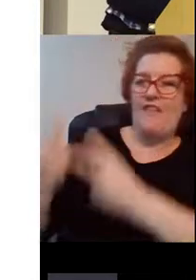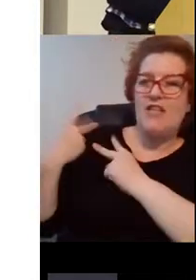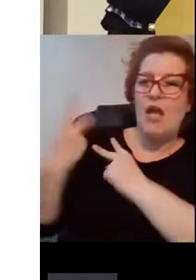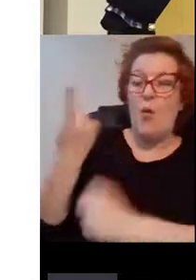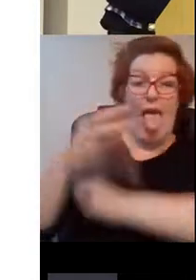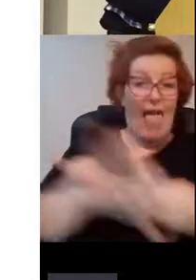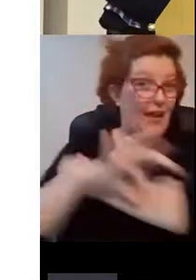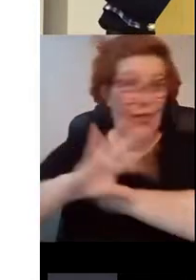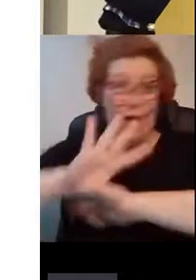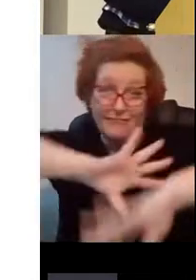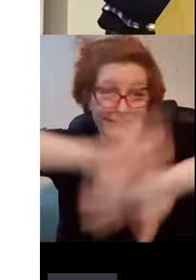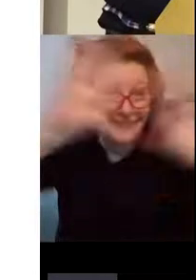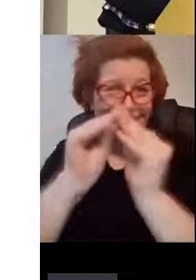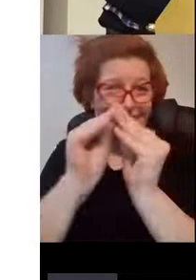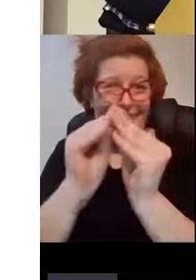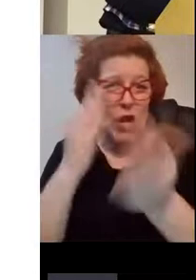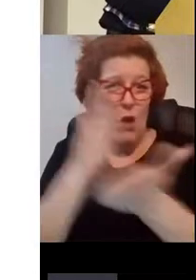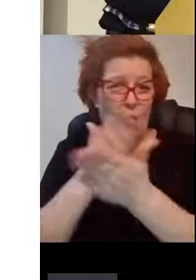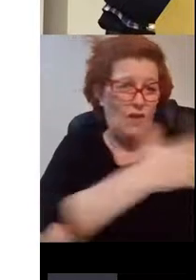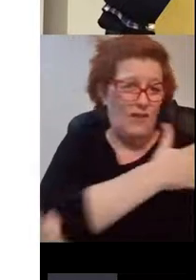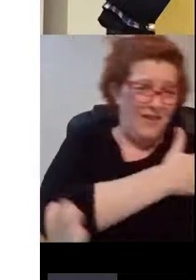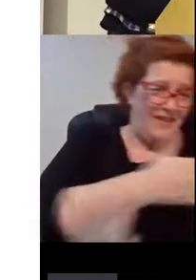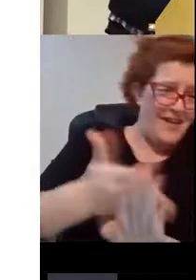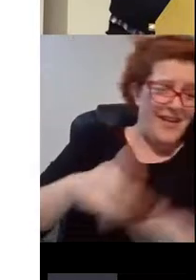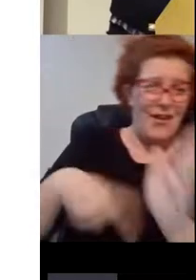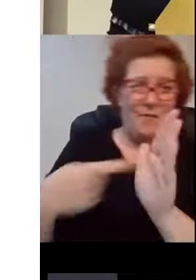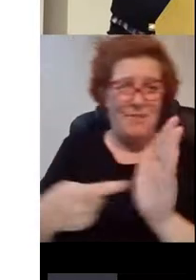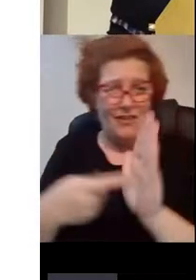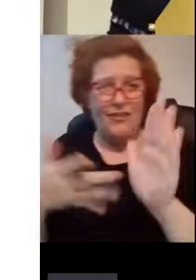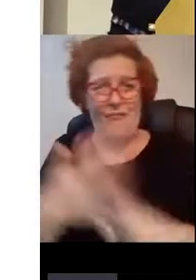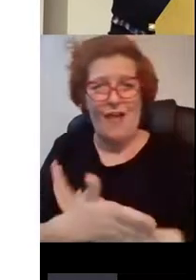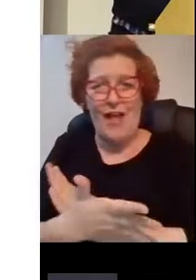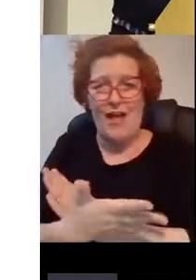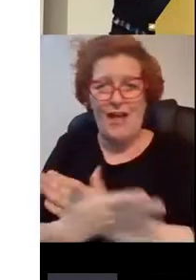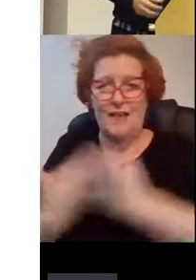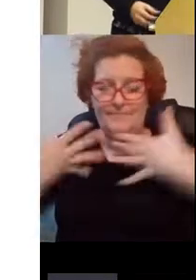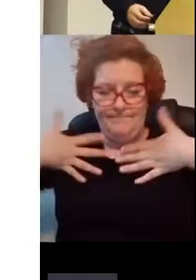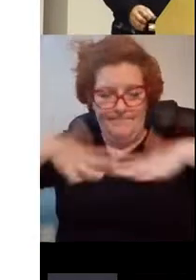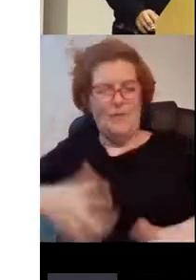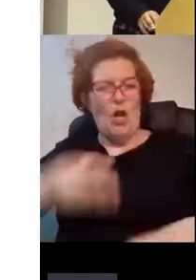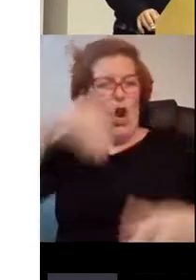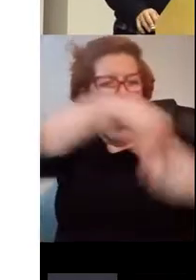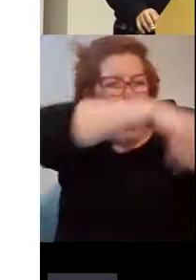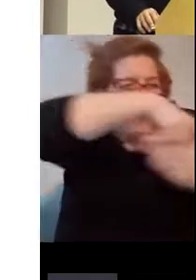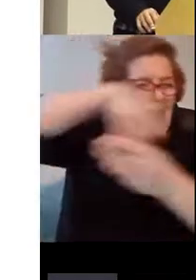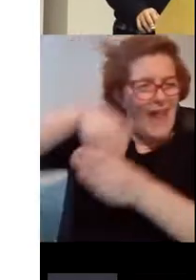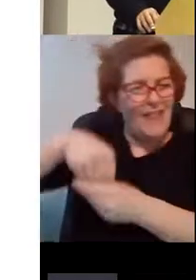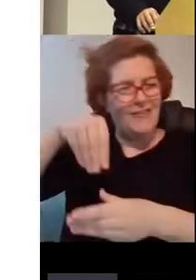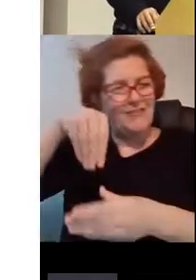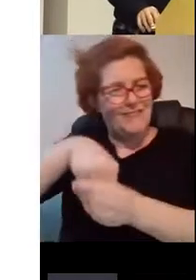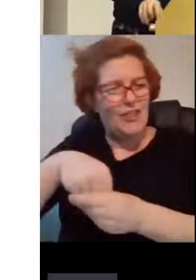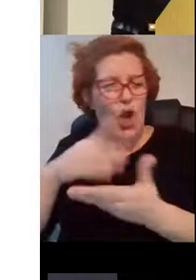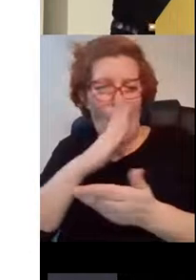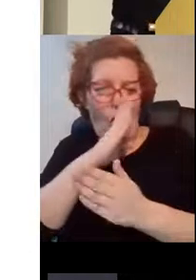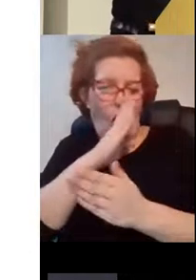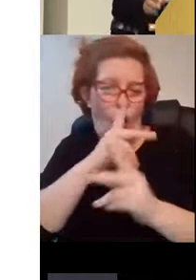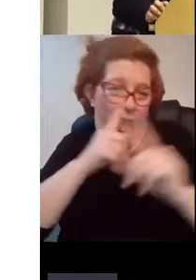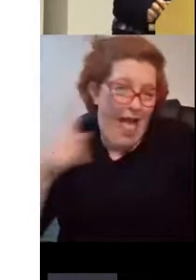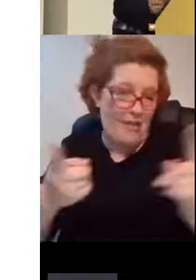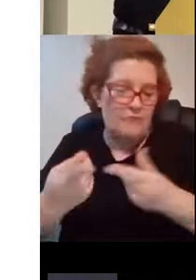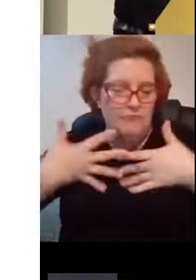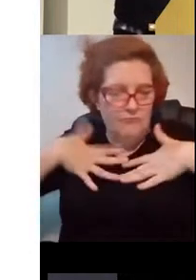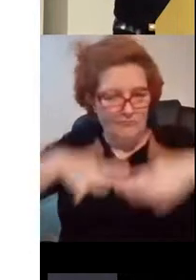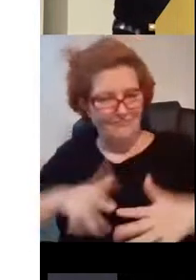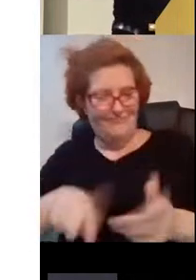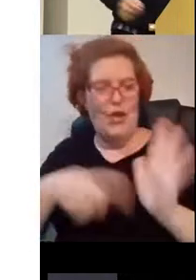ejercicio, que realmente han tenido una integración activa de los contenidos desarrollados a lo largo del año. Y esa es